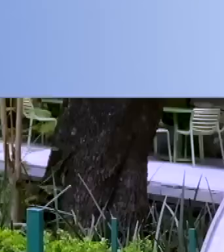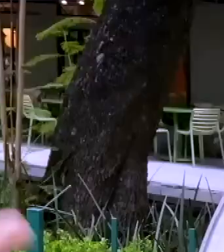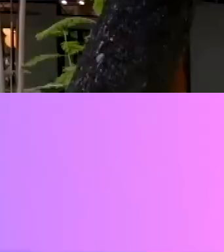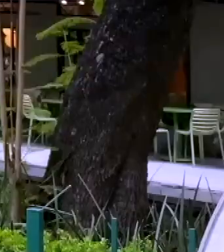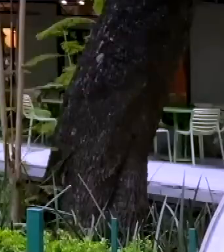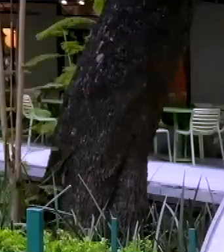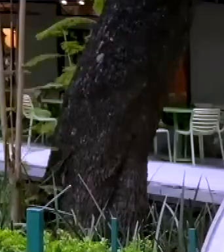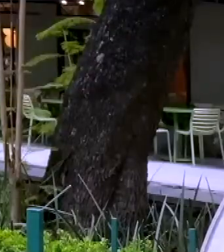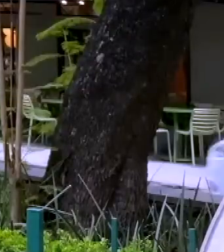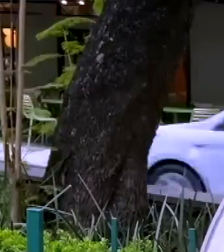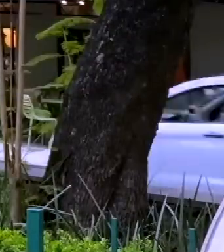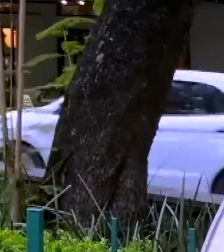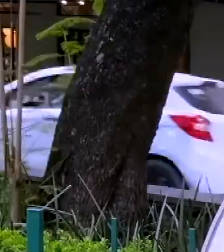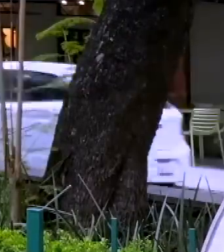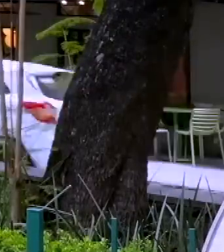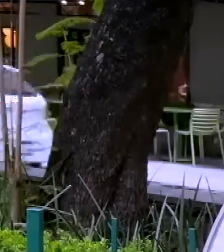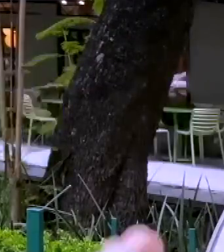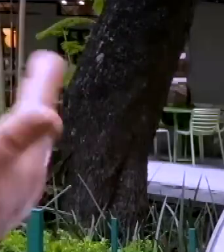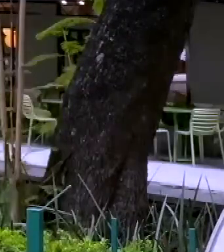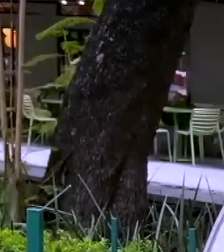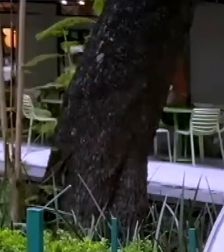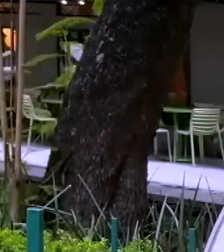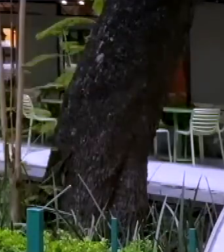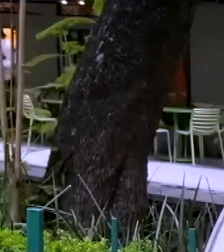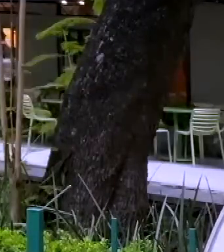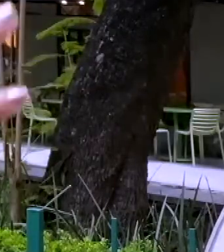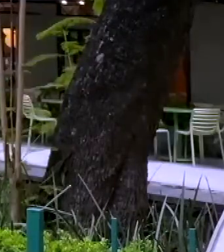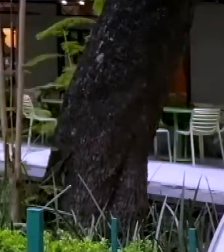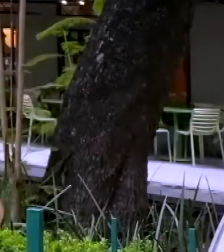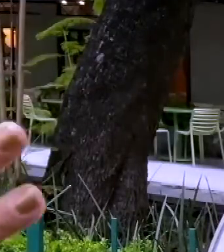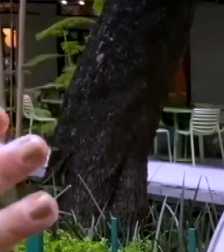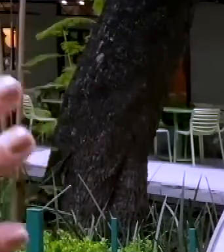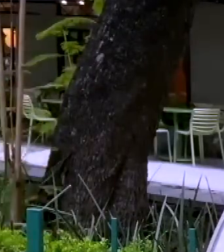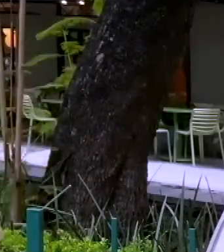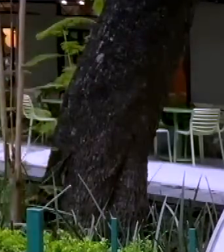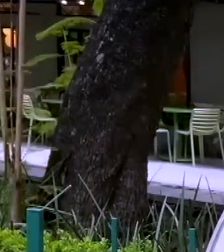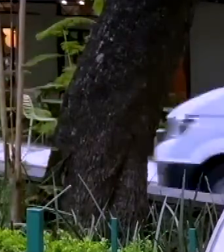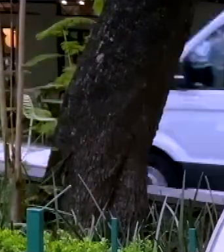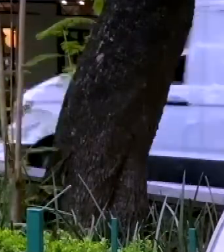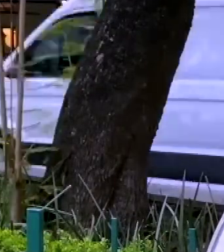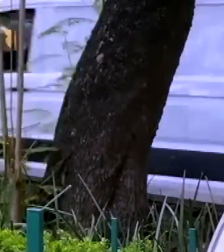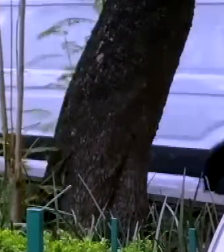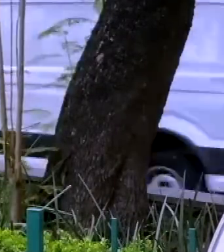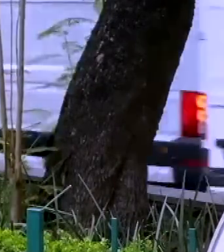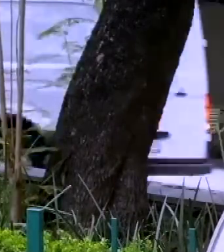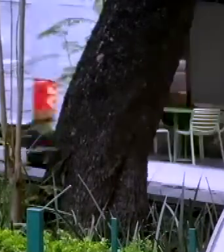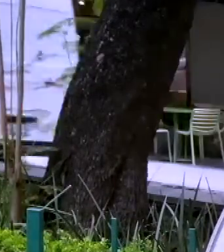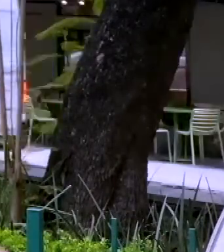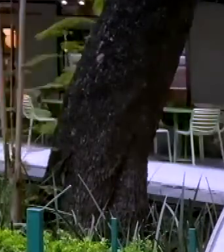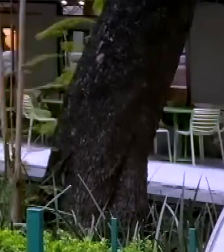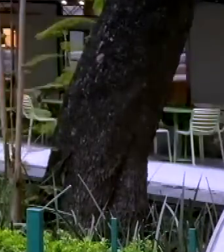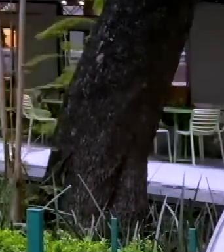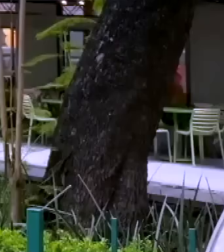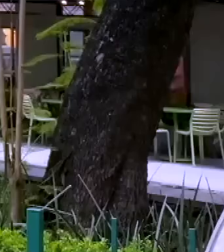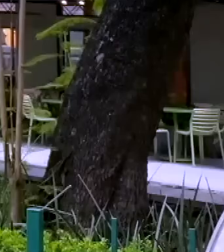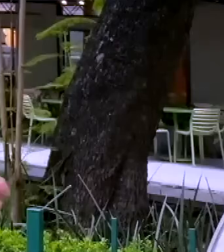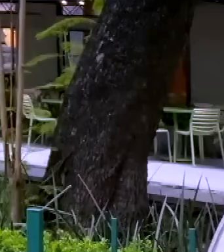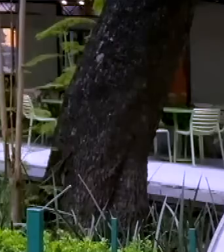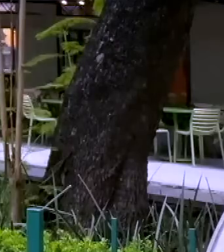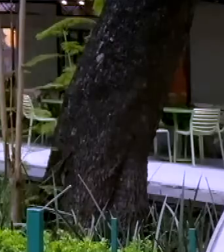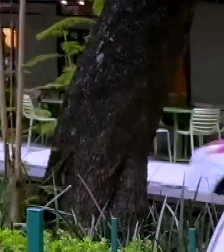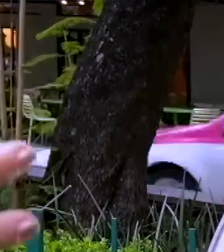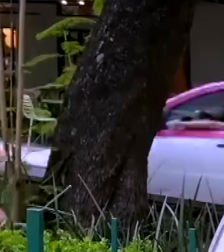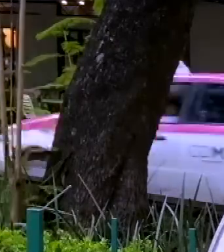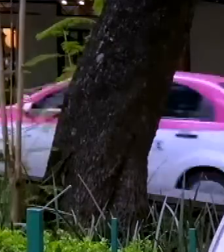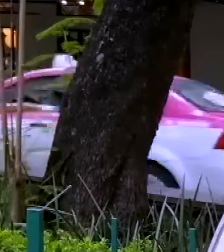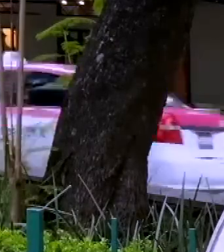sólido. Hace muchos siglos hubo una invasión en Tailandia y entonces saqueaban todos